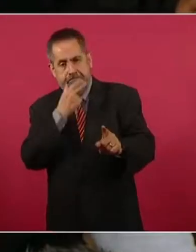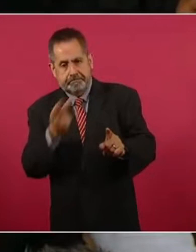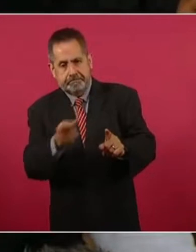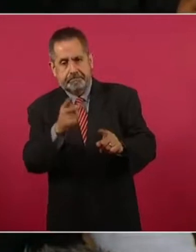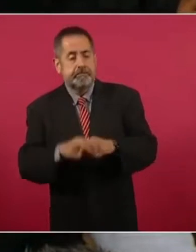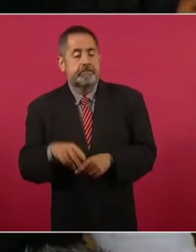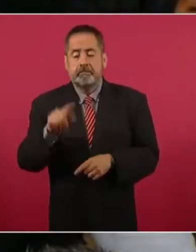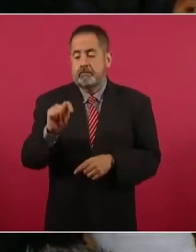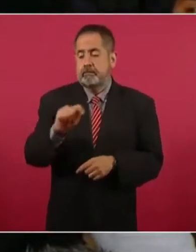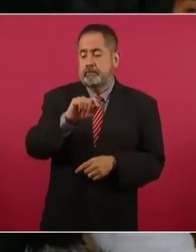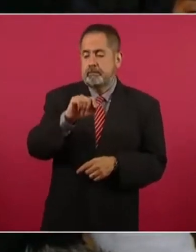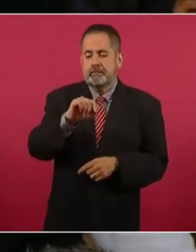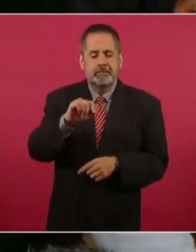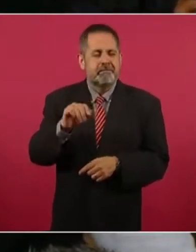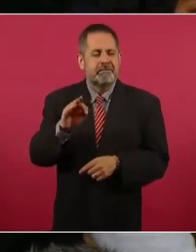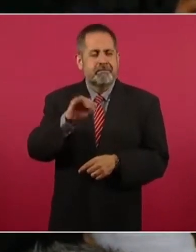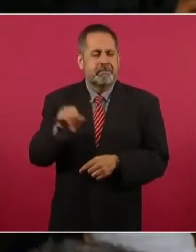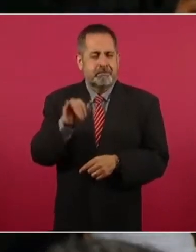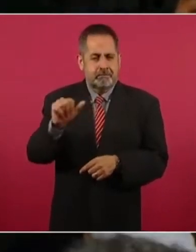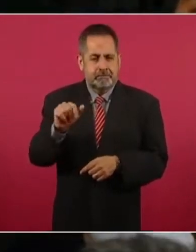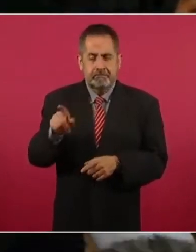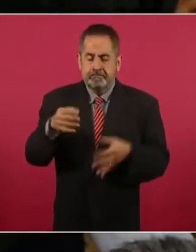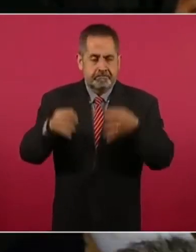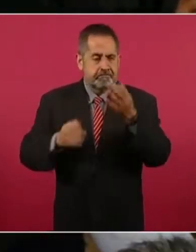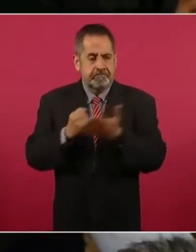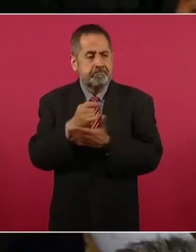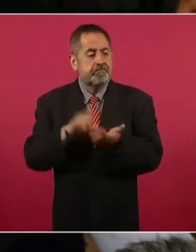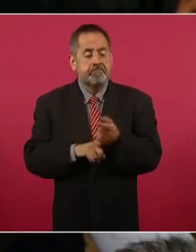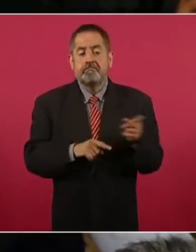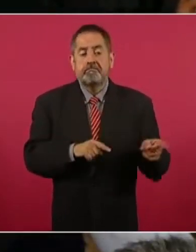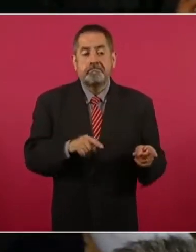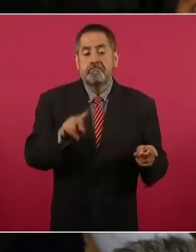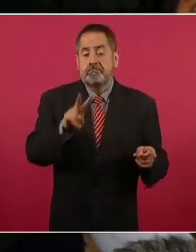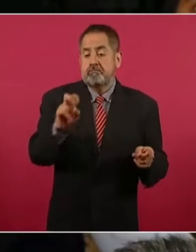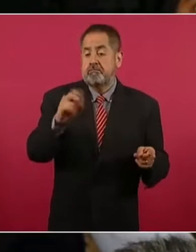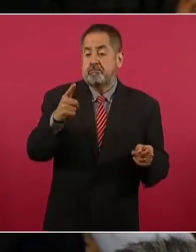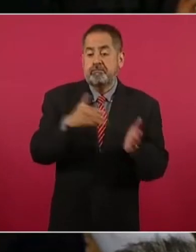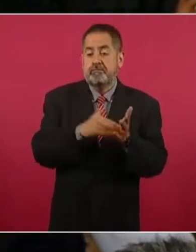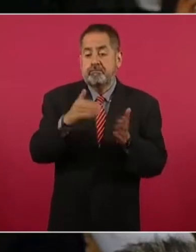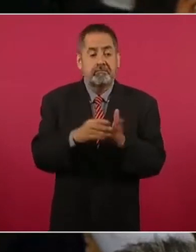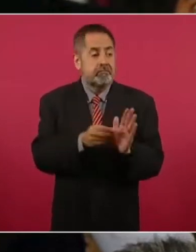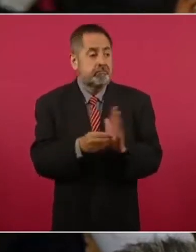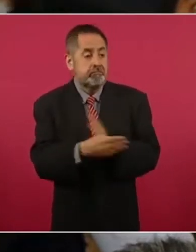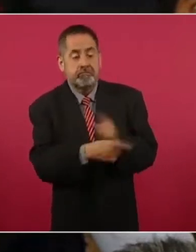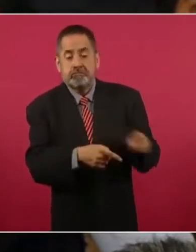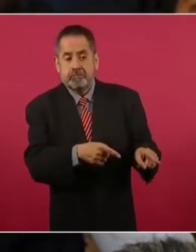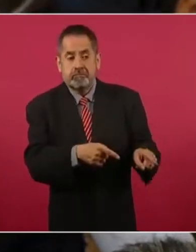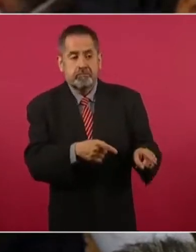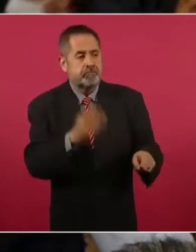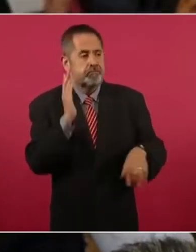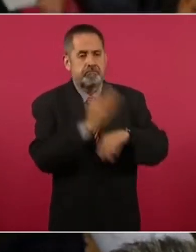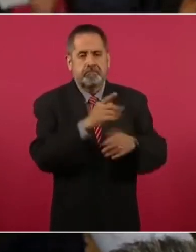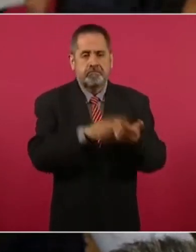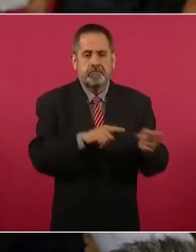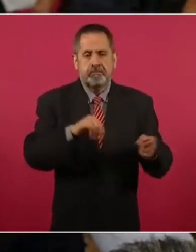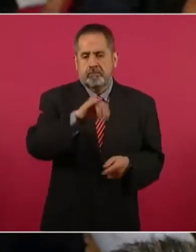Administrativa confirmó la responsabilidad resarcitoria, determinando un monto de 207 millones de pesos por desvíos de recursos al funcionario